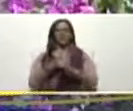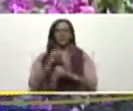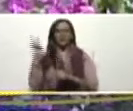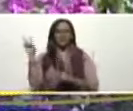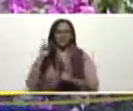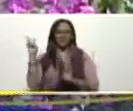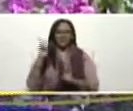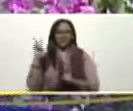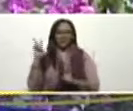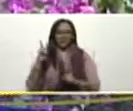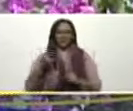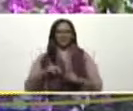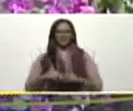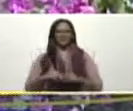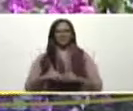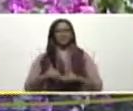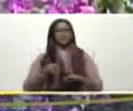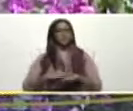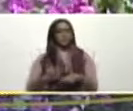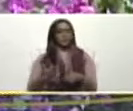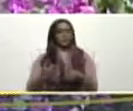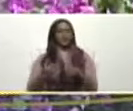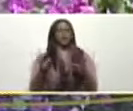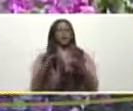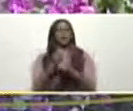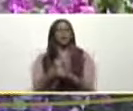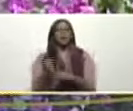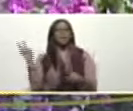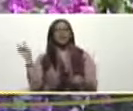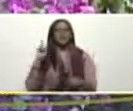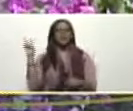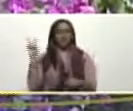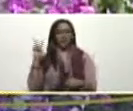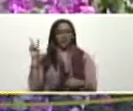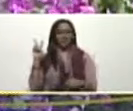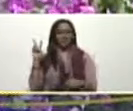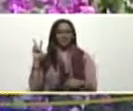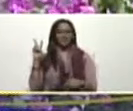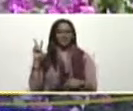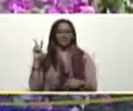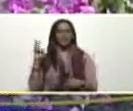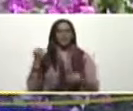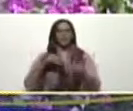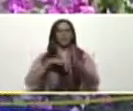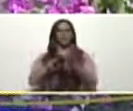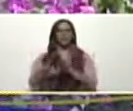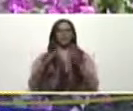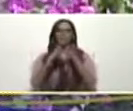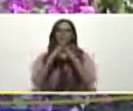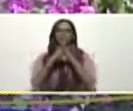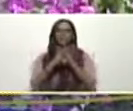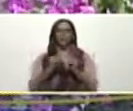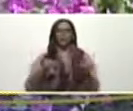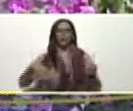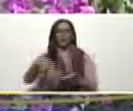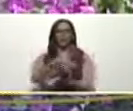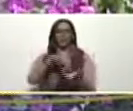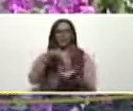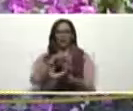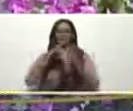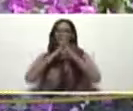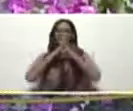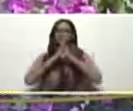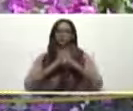Venezuela. Porque hemos creído en Venezuela, hemos superado todas las tormentas, todas